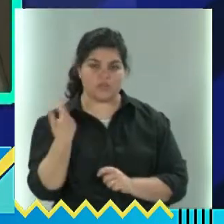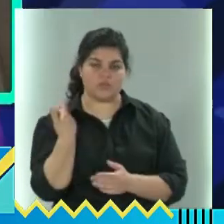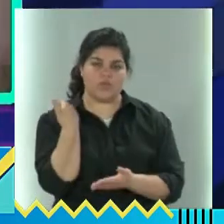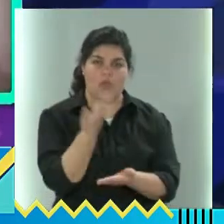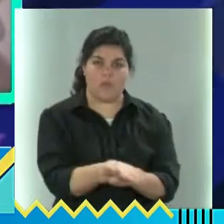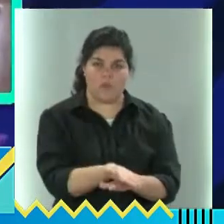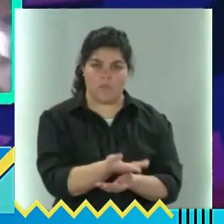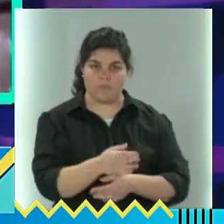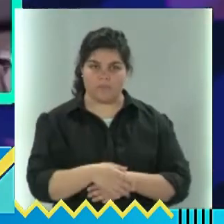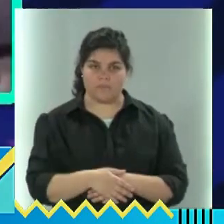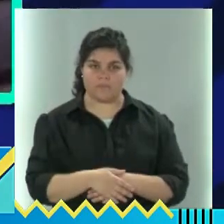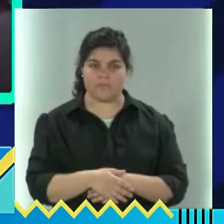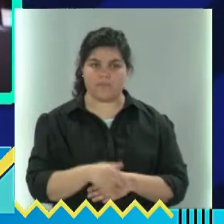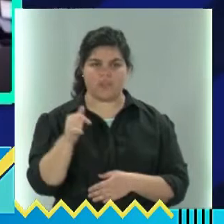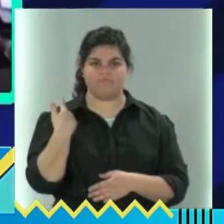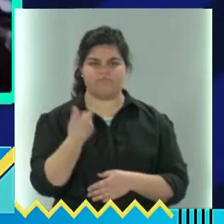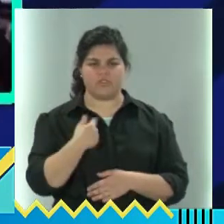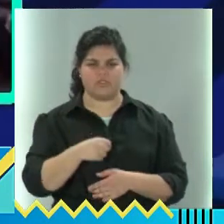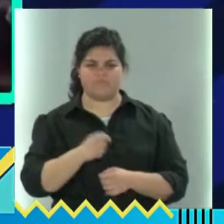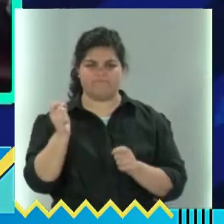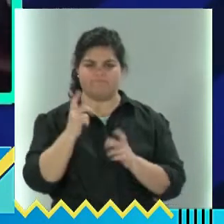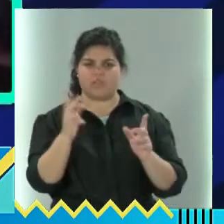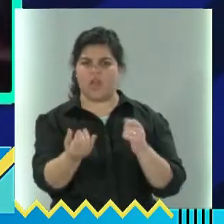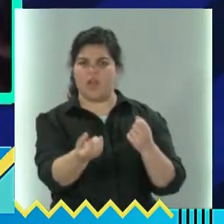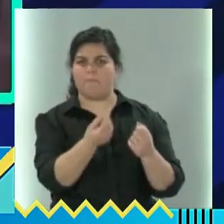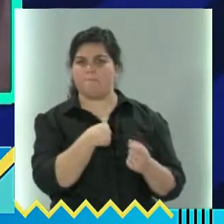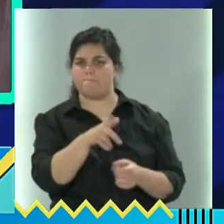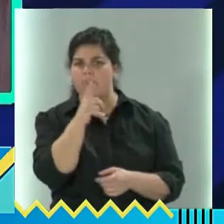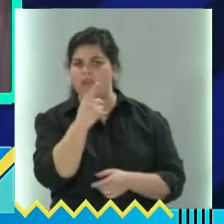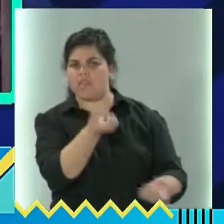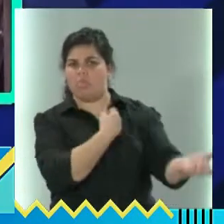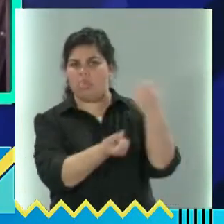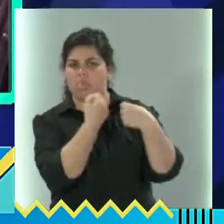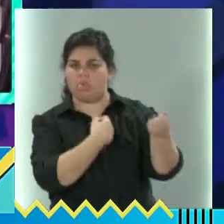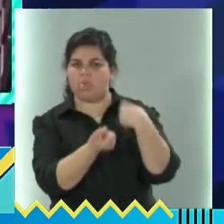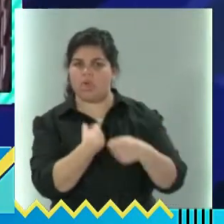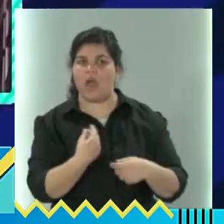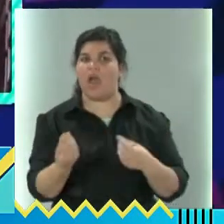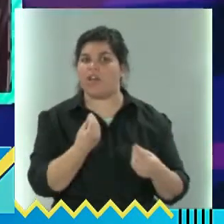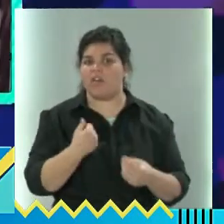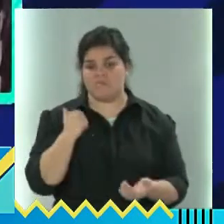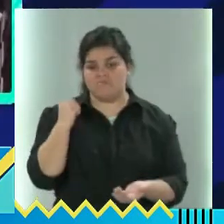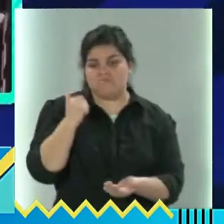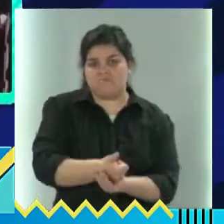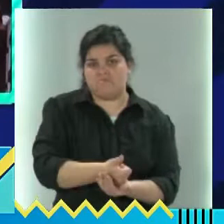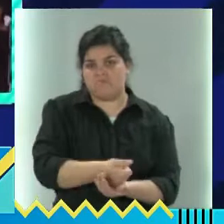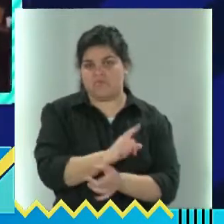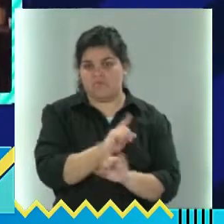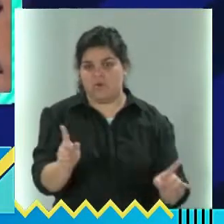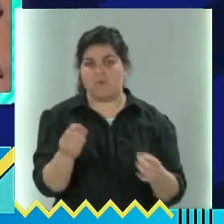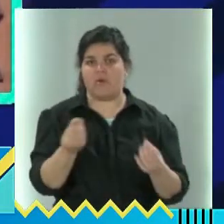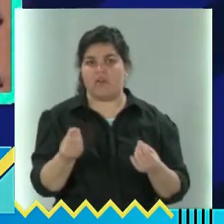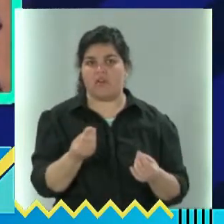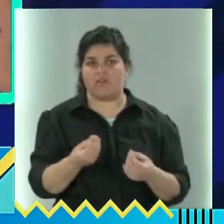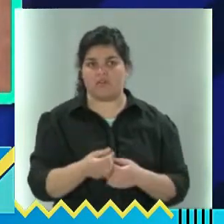en este sentido creímos no ser escuchados, y la verdad que al no ser escuchados no se hacía necesario nuestra presencia en las comisiones para poder